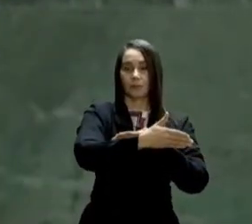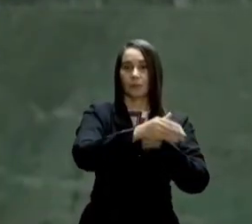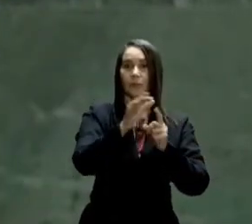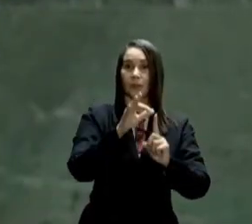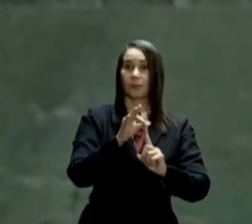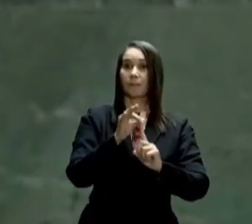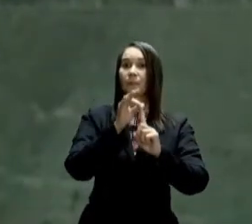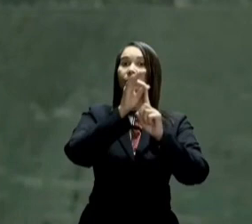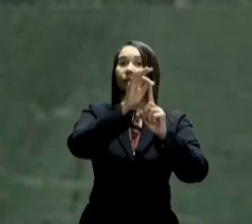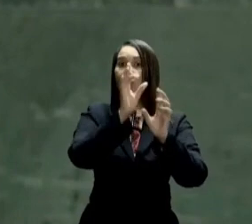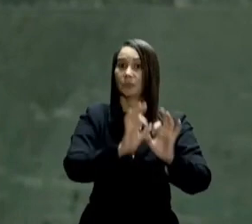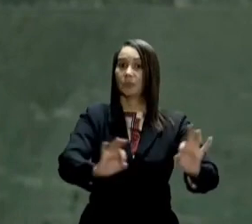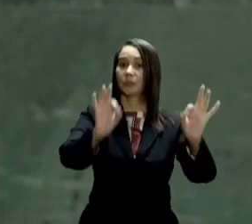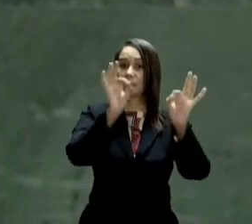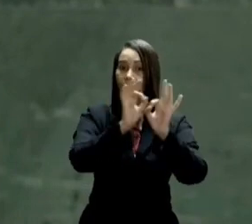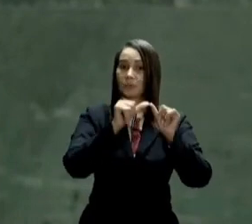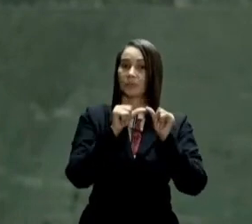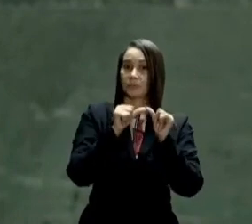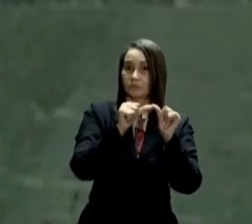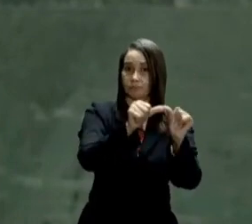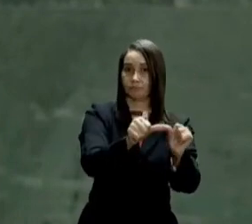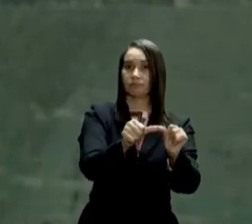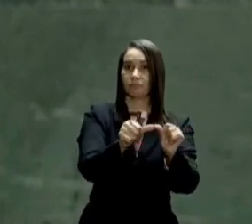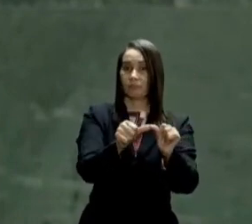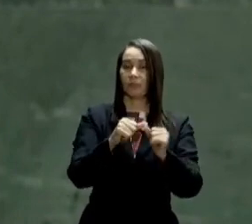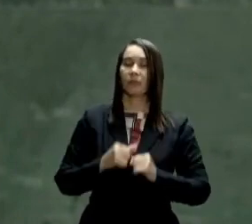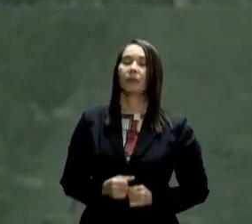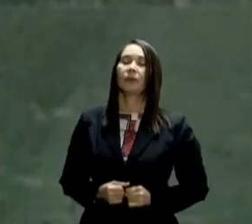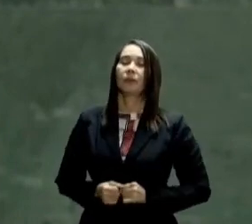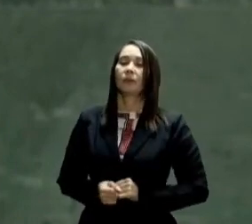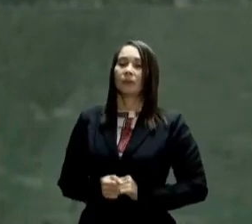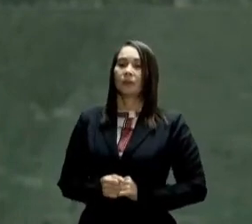prioridad y de permanente seguimiento. Hoy,